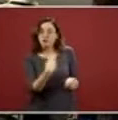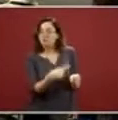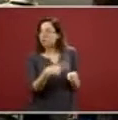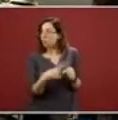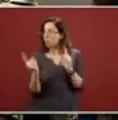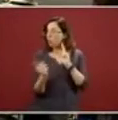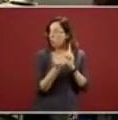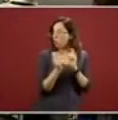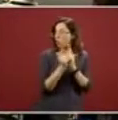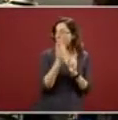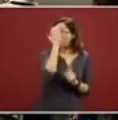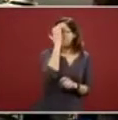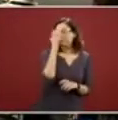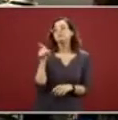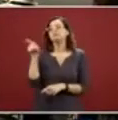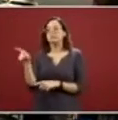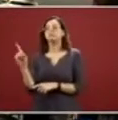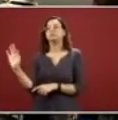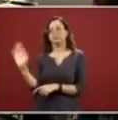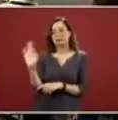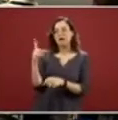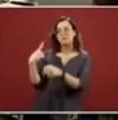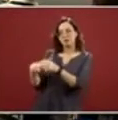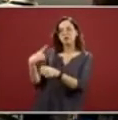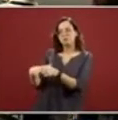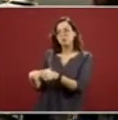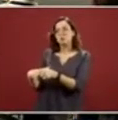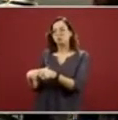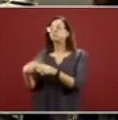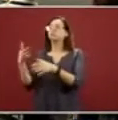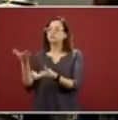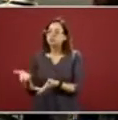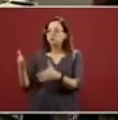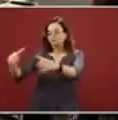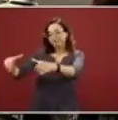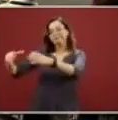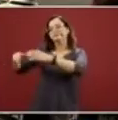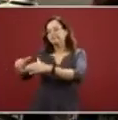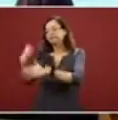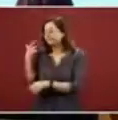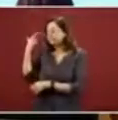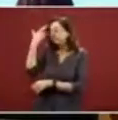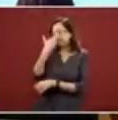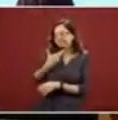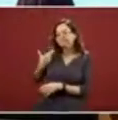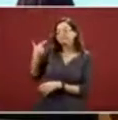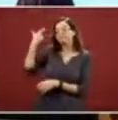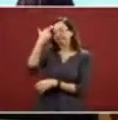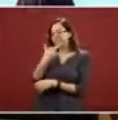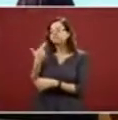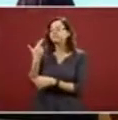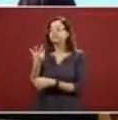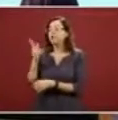convierten inmediatamente en casos sospechosos, o sea, dejan de ser ya contactos, se convierten en casos sospechosos y por lo tanto ingresan